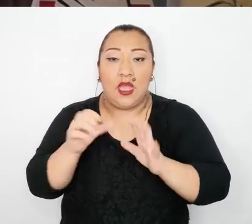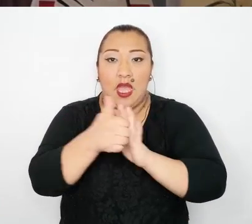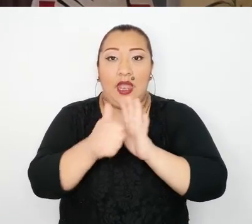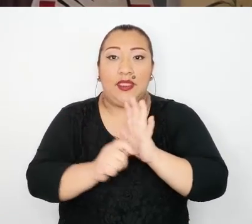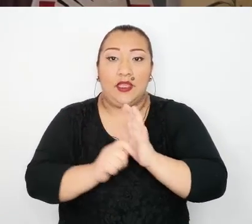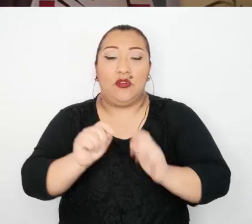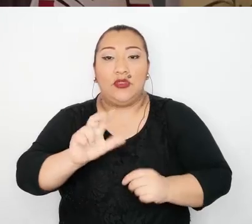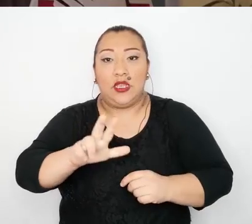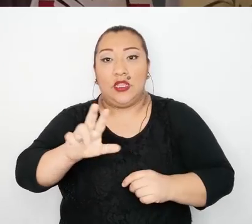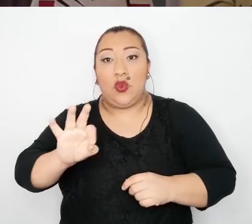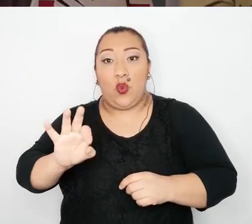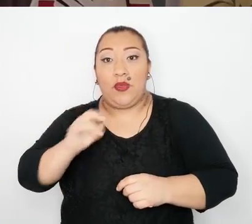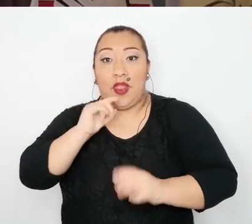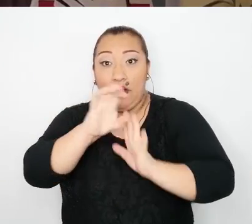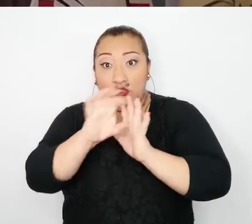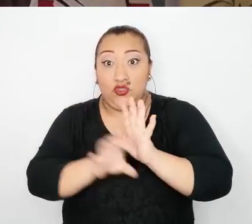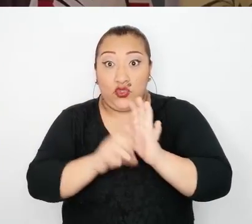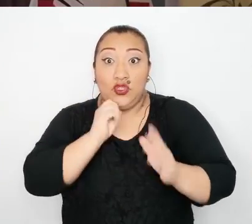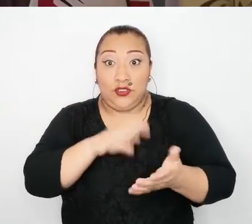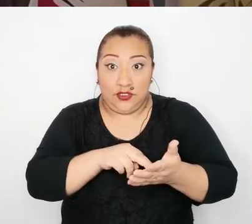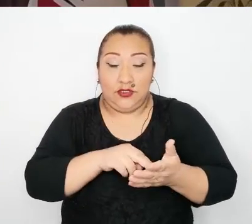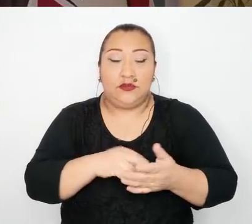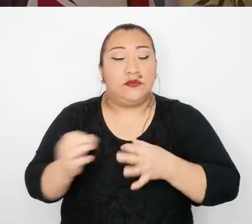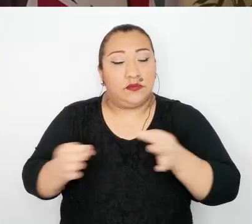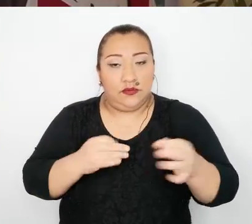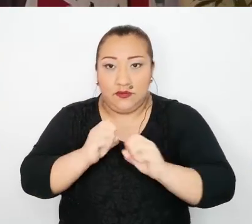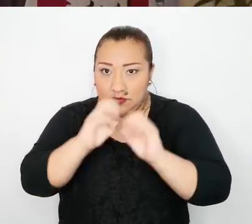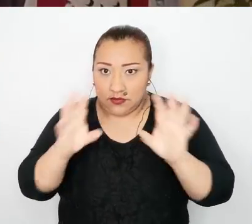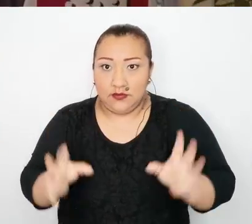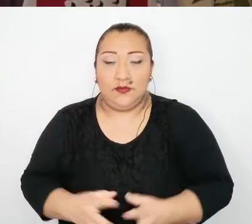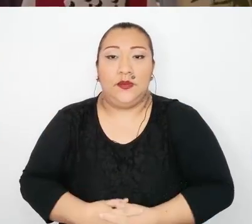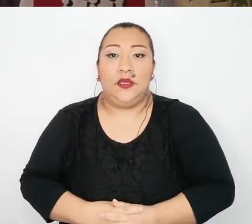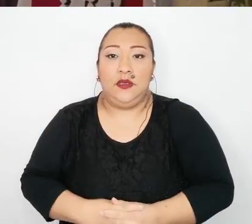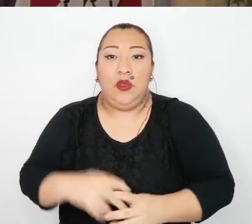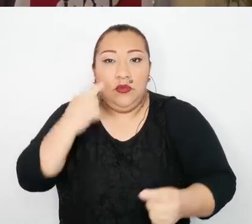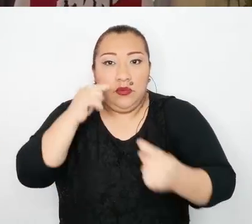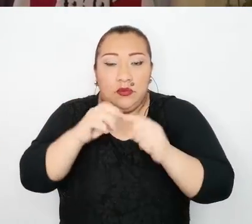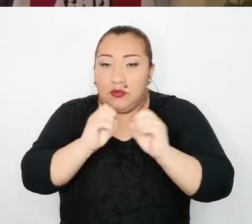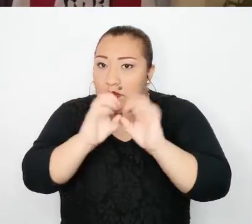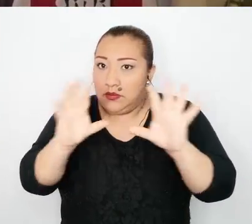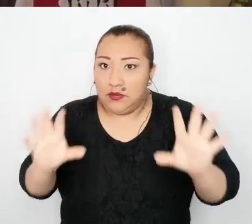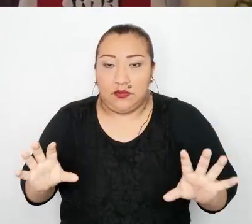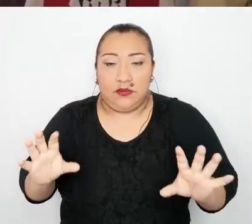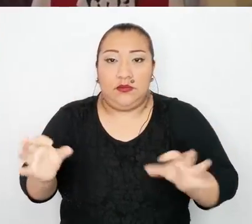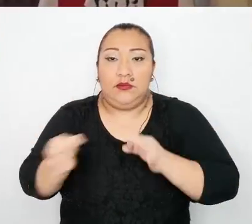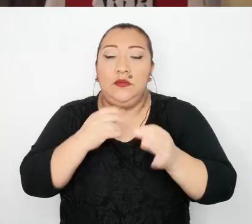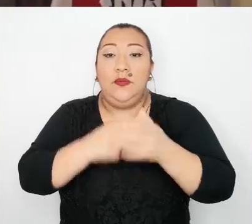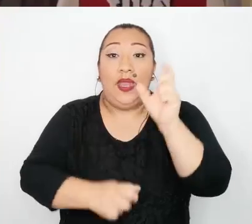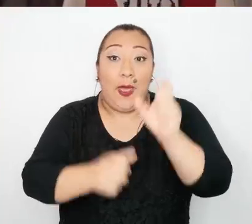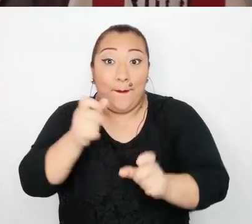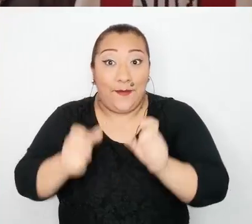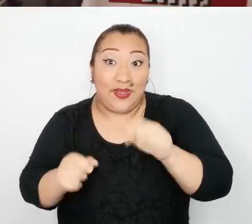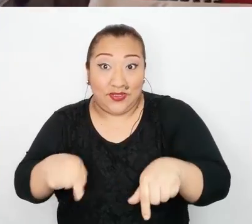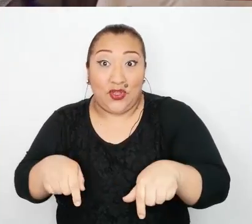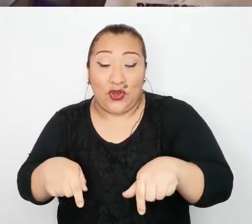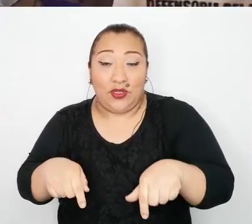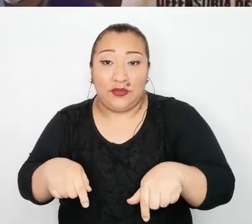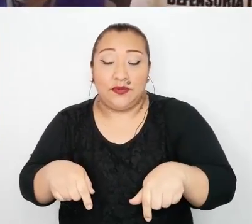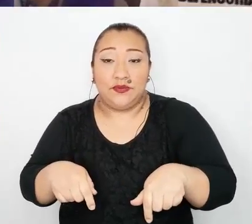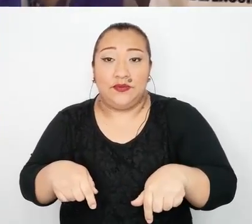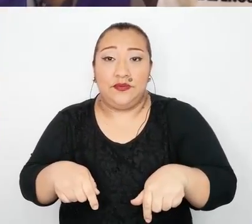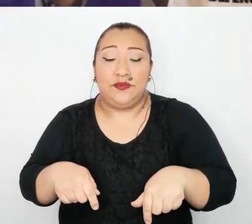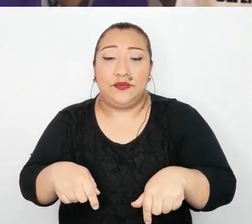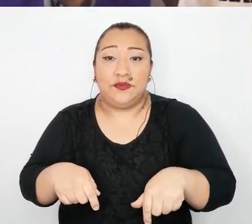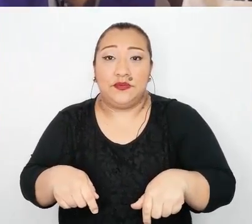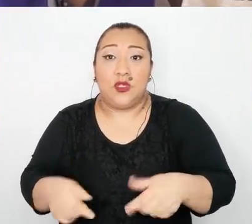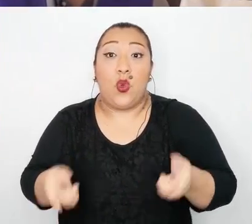norma que ha desarrollado el artículo 39 de la Constitución, que de una manera expresa, literal, objetiva, señala que las